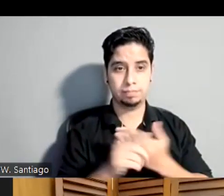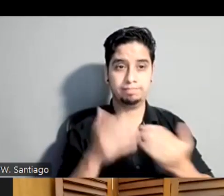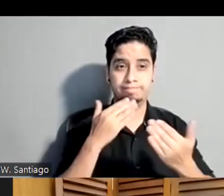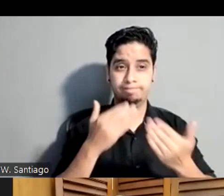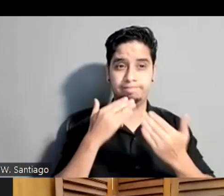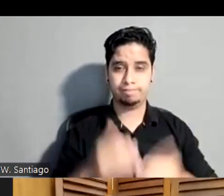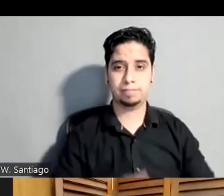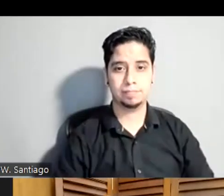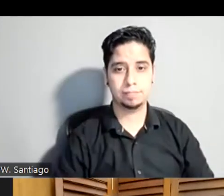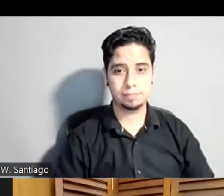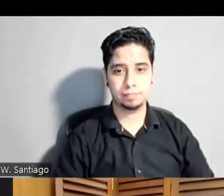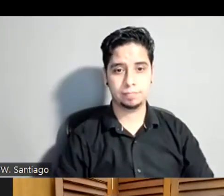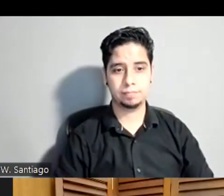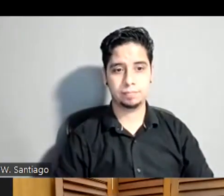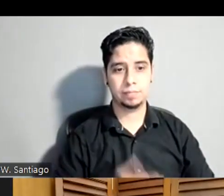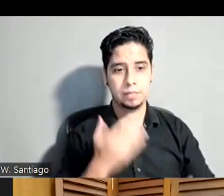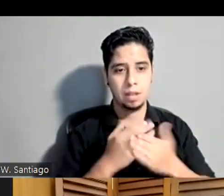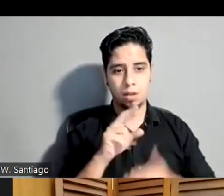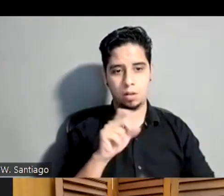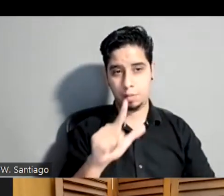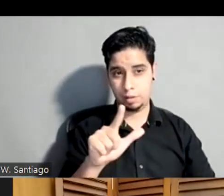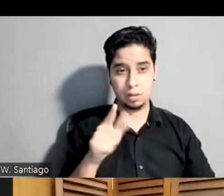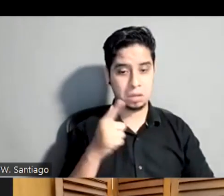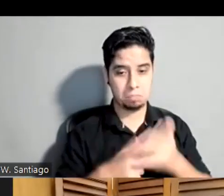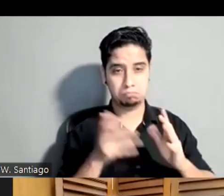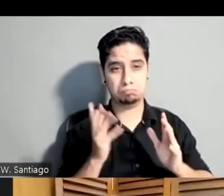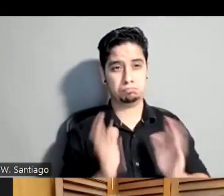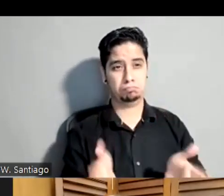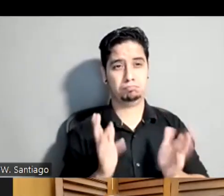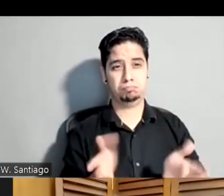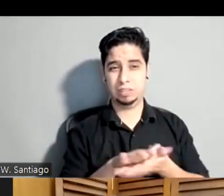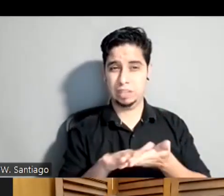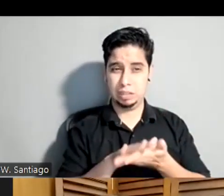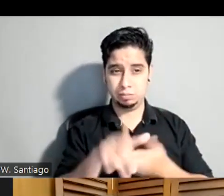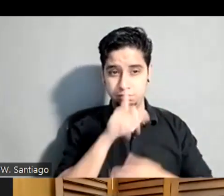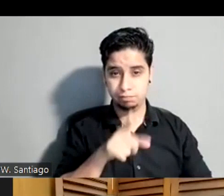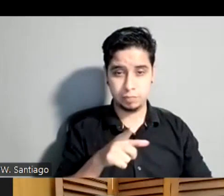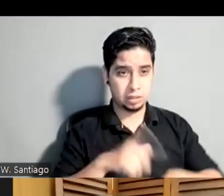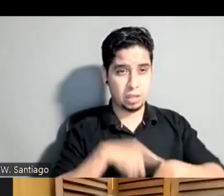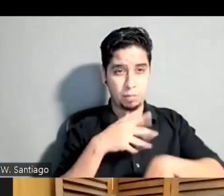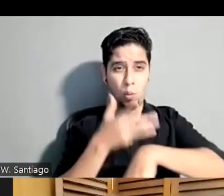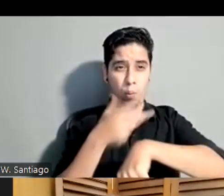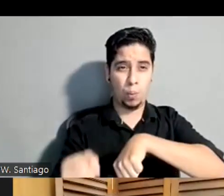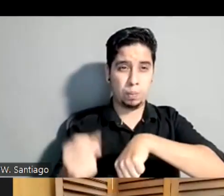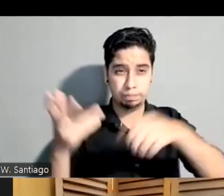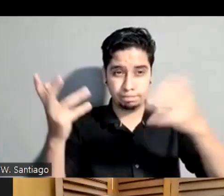gracias. Y muchas gracias a Rosabel, que ha sido una conversación muy chévere. Se ha ido el tiempo bien rápido.